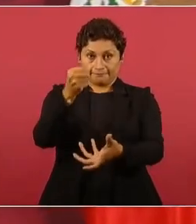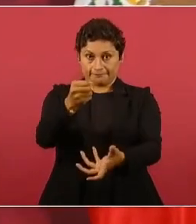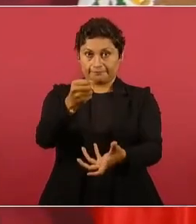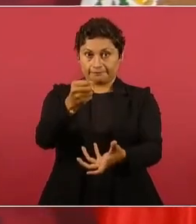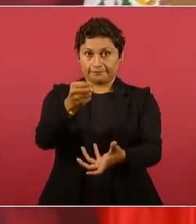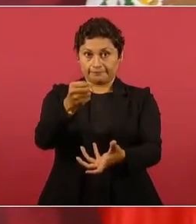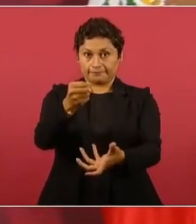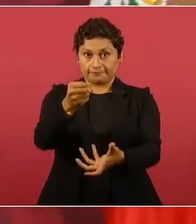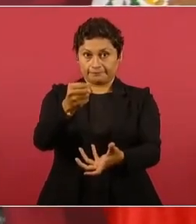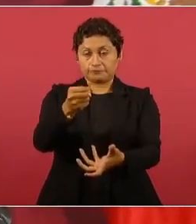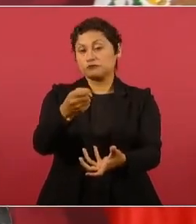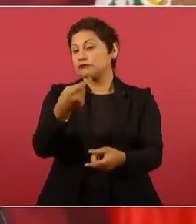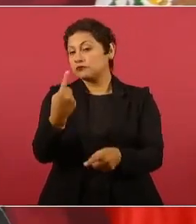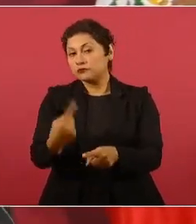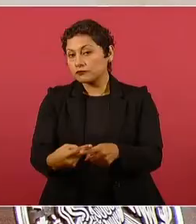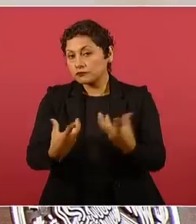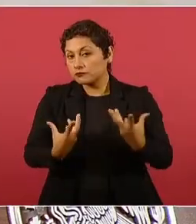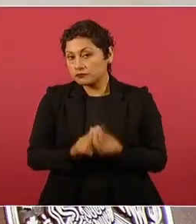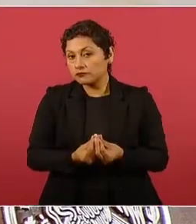de esta empresa